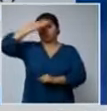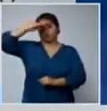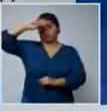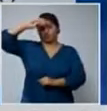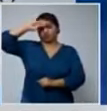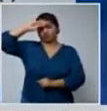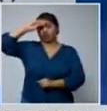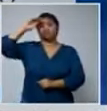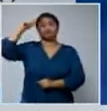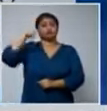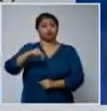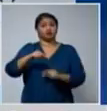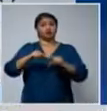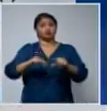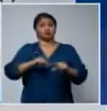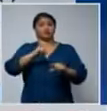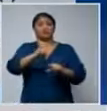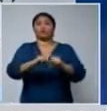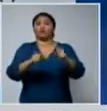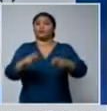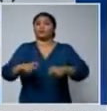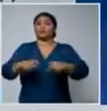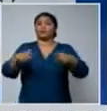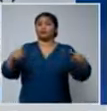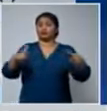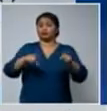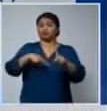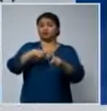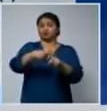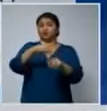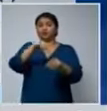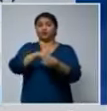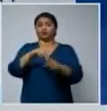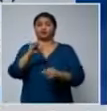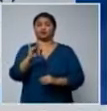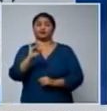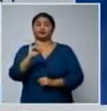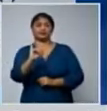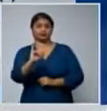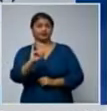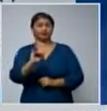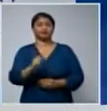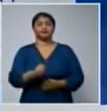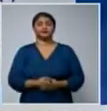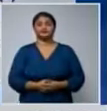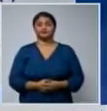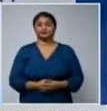peligrosamente ha ido incrementando el número de casos, 76 en el día de ayer,